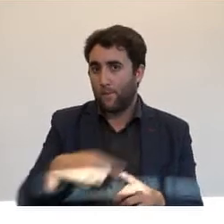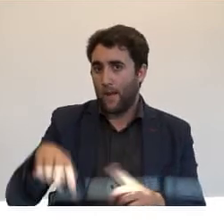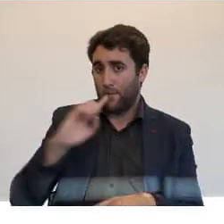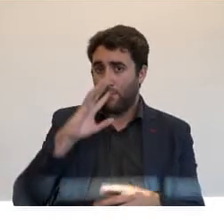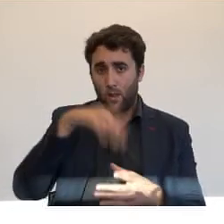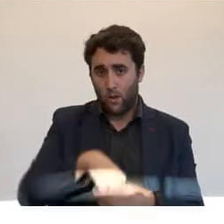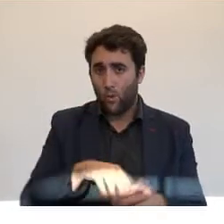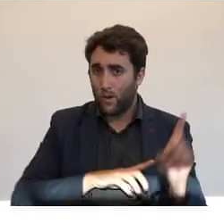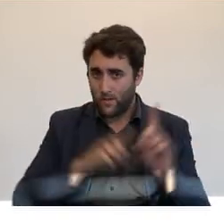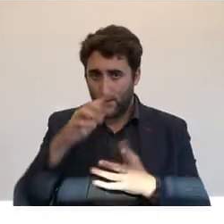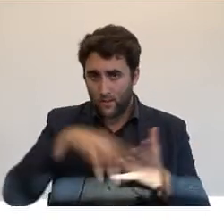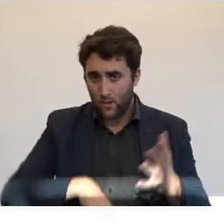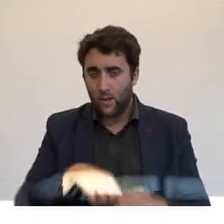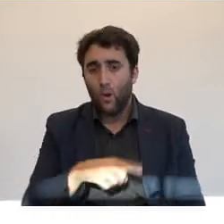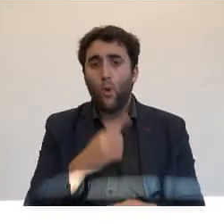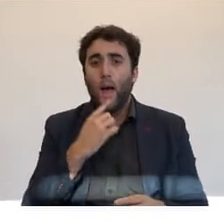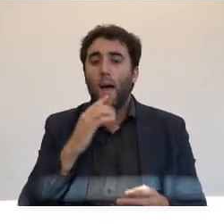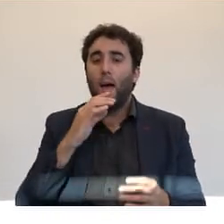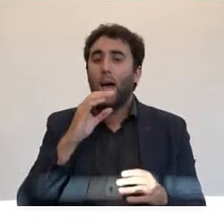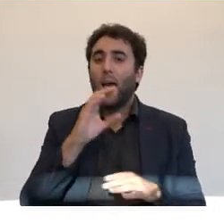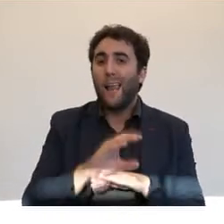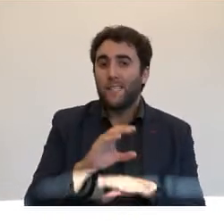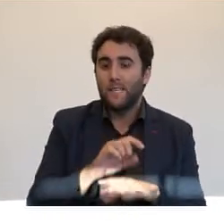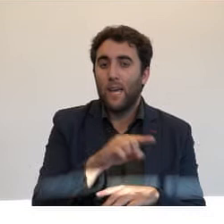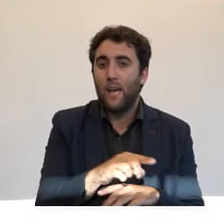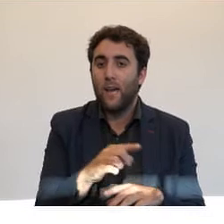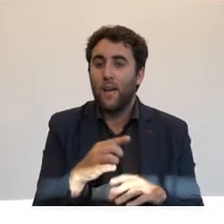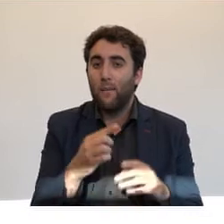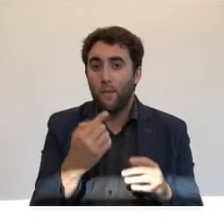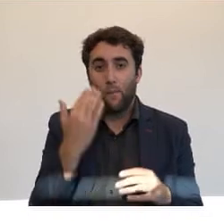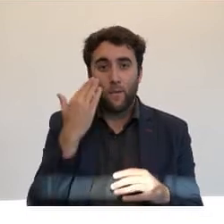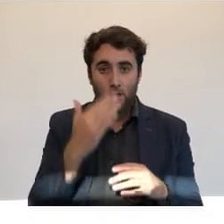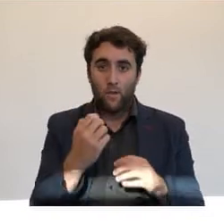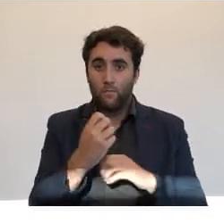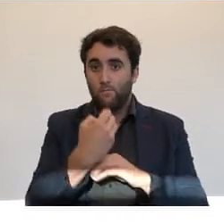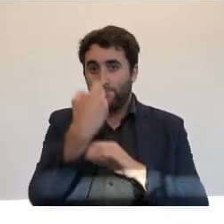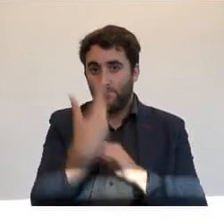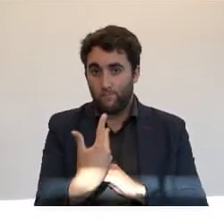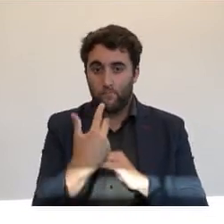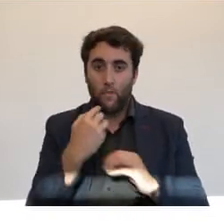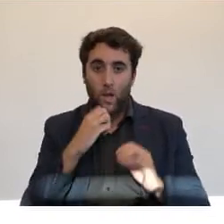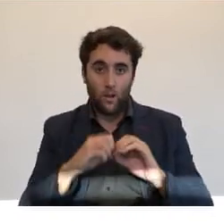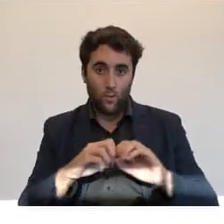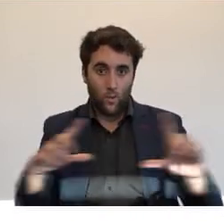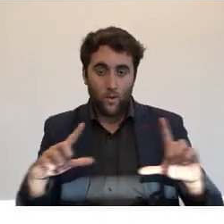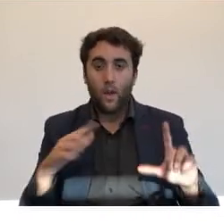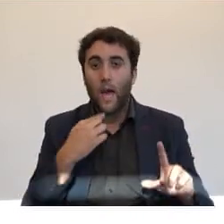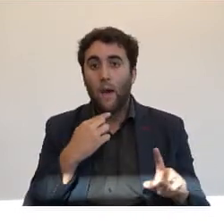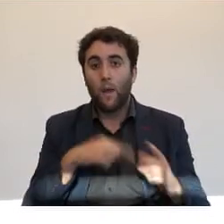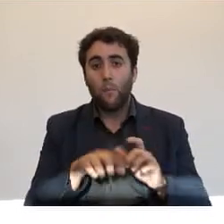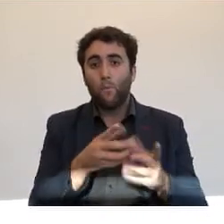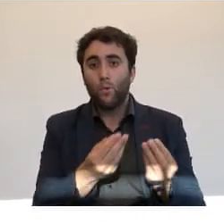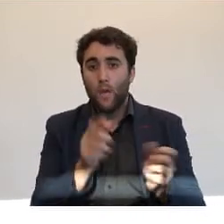mi universidad. Una clase donde una persona, el profesor, enciende la cámara y muchas otras personas,